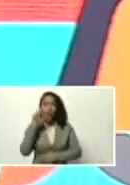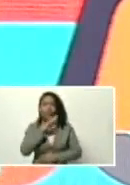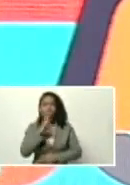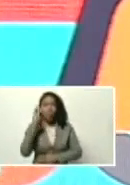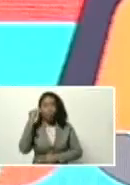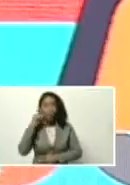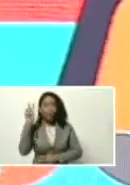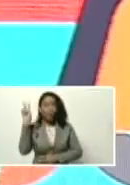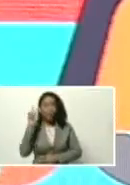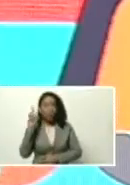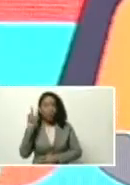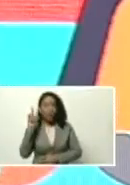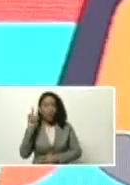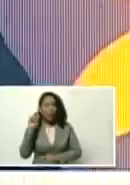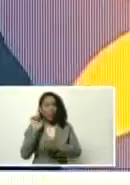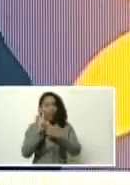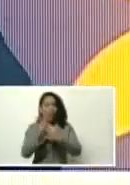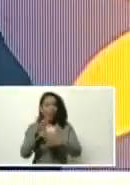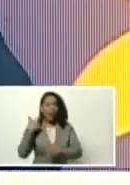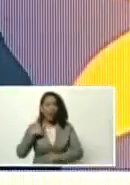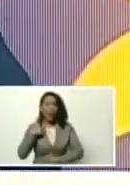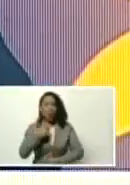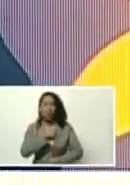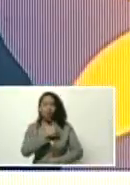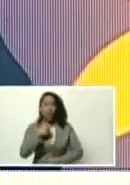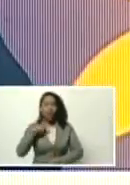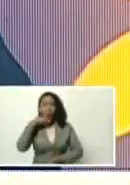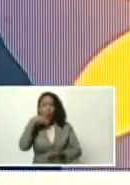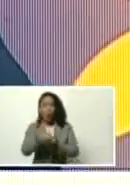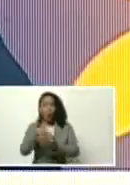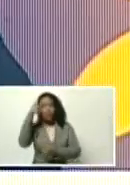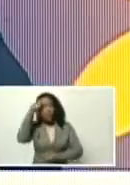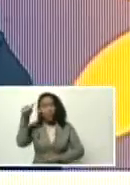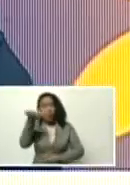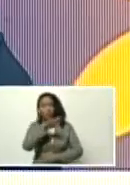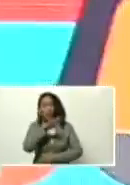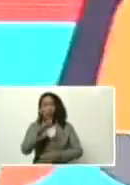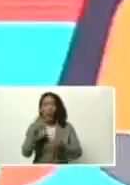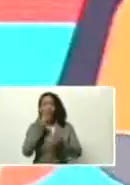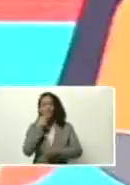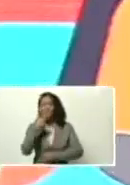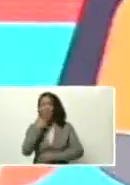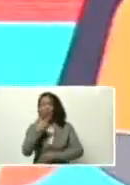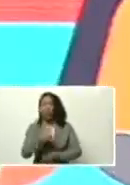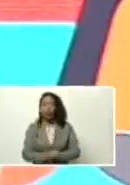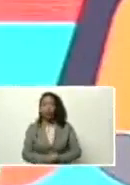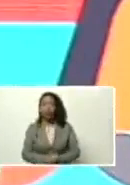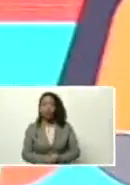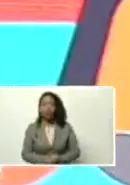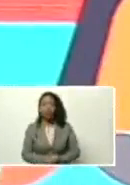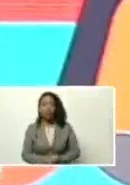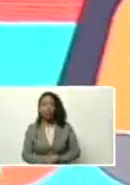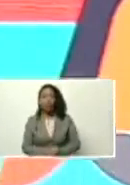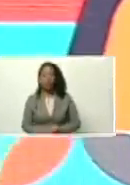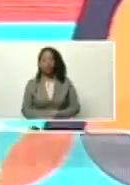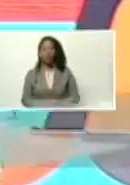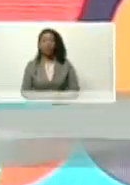República Bolivariana de Venezuela. Yo quisiera, a nombre de ese pueblo hermoso